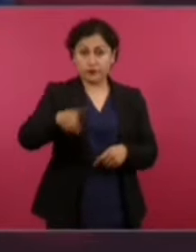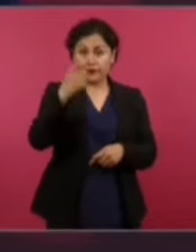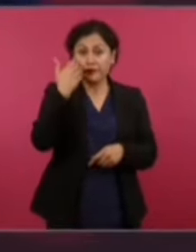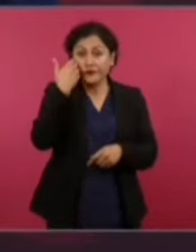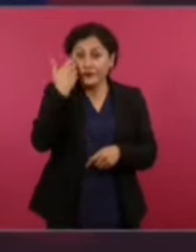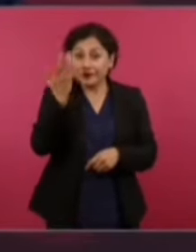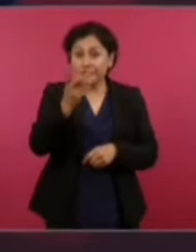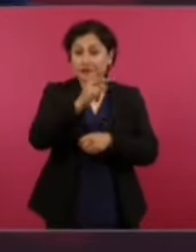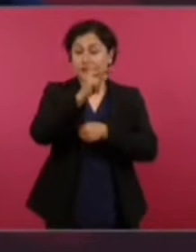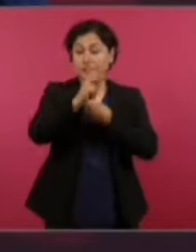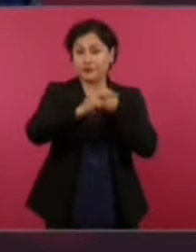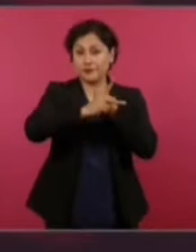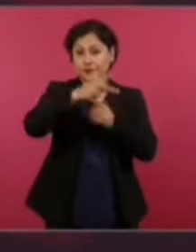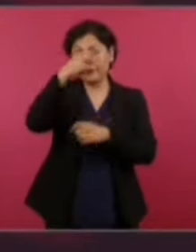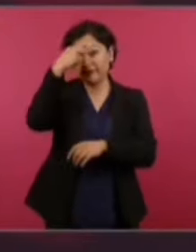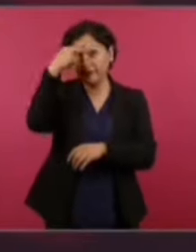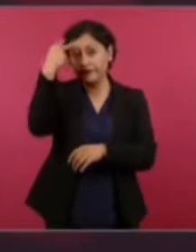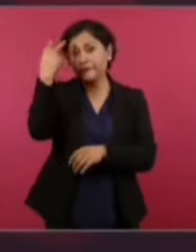siga